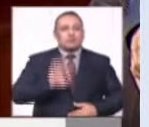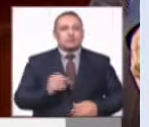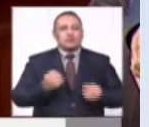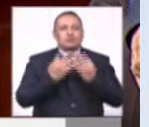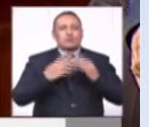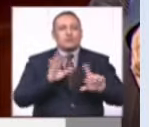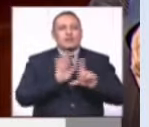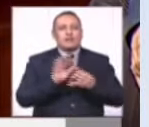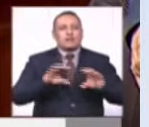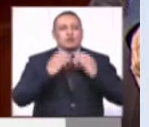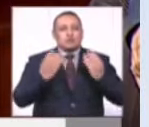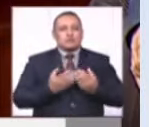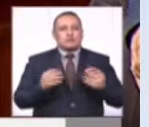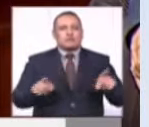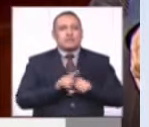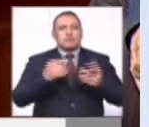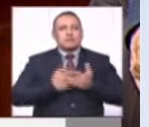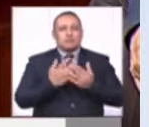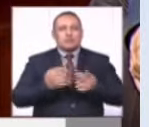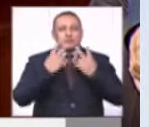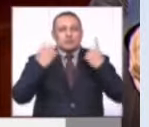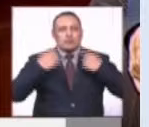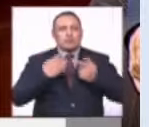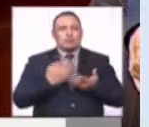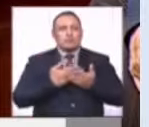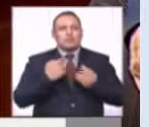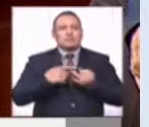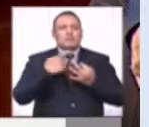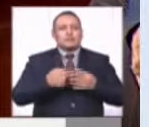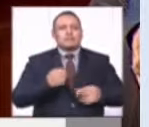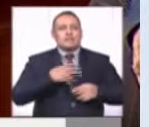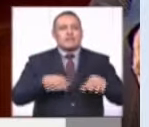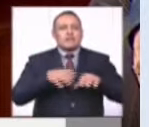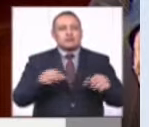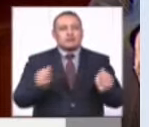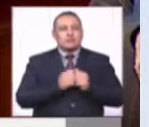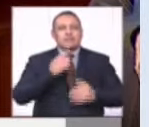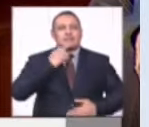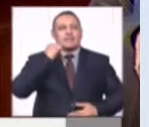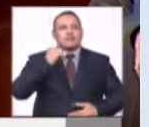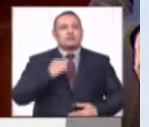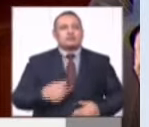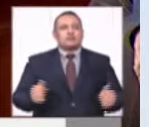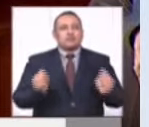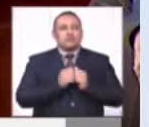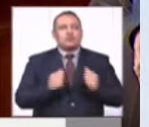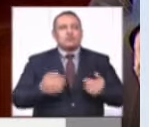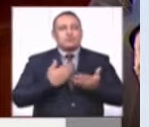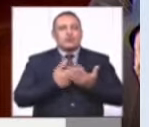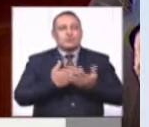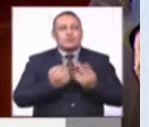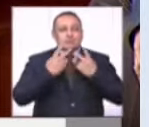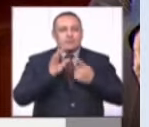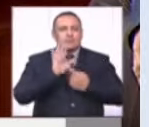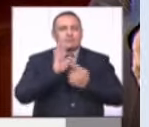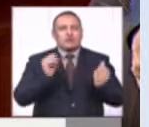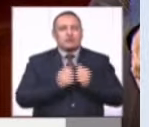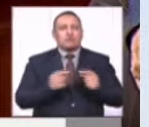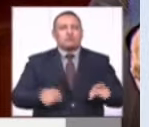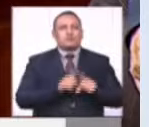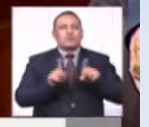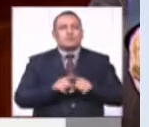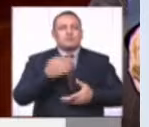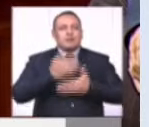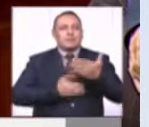número legal de congresistas, precisándose los fundamentos de hecho y de derecho en que se sustenta, así como de